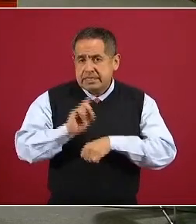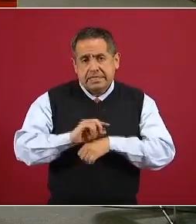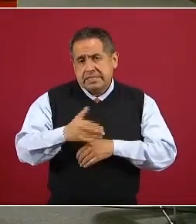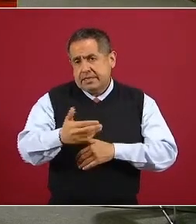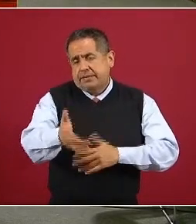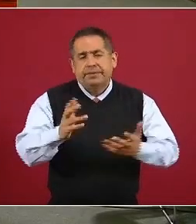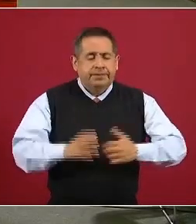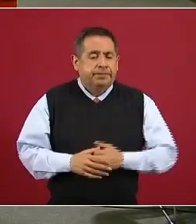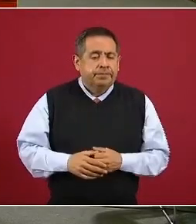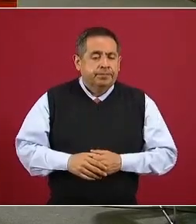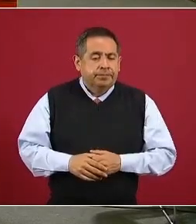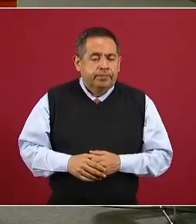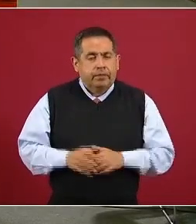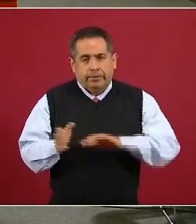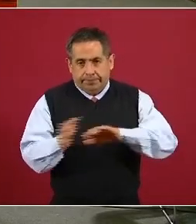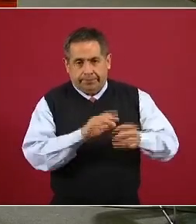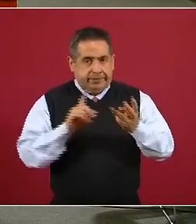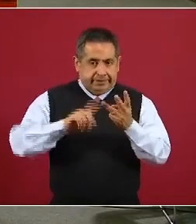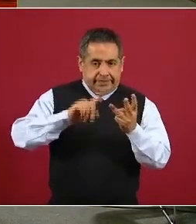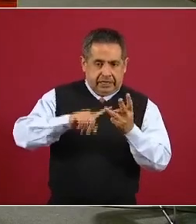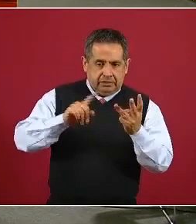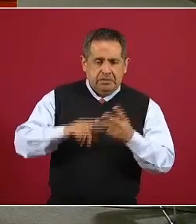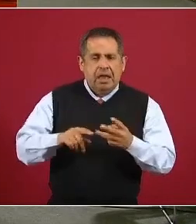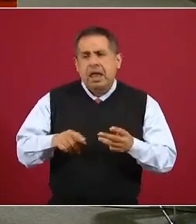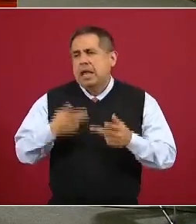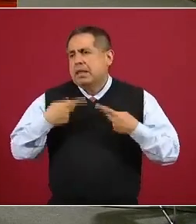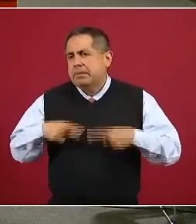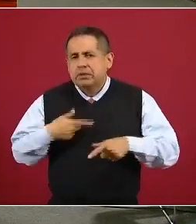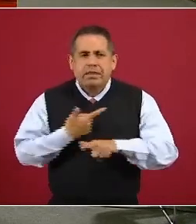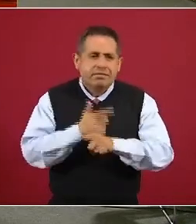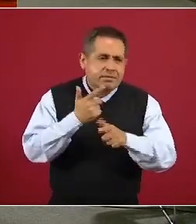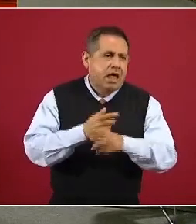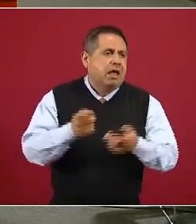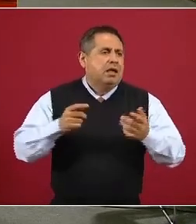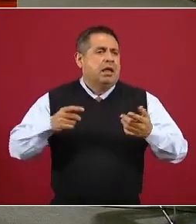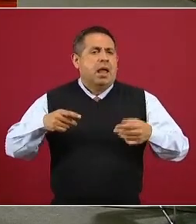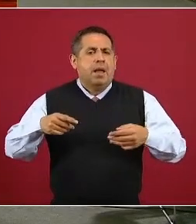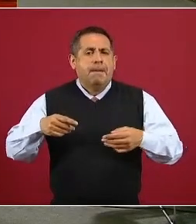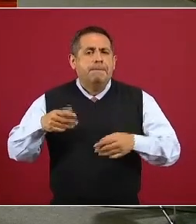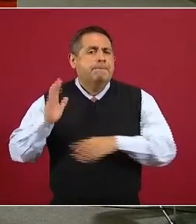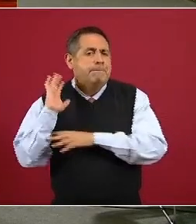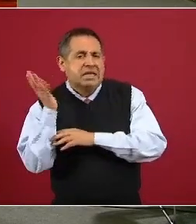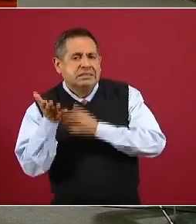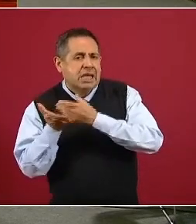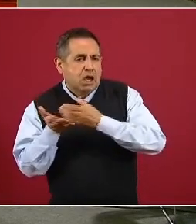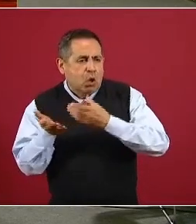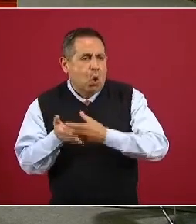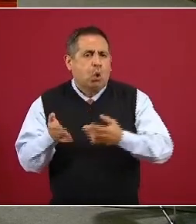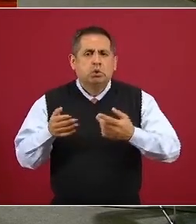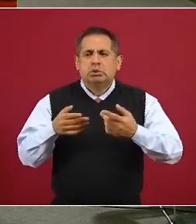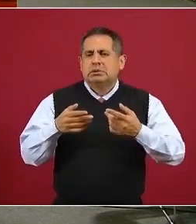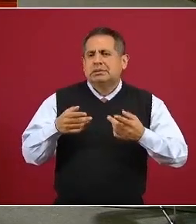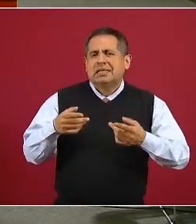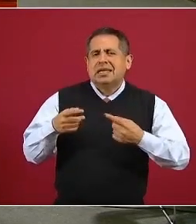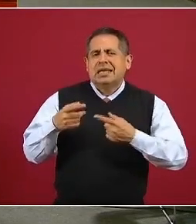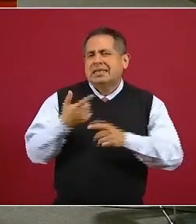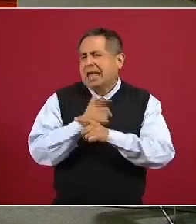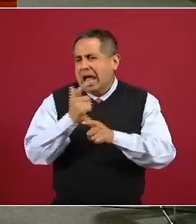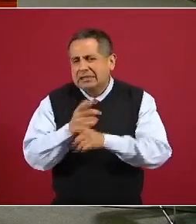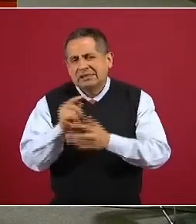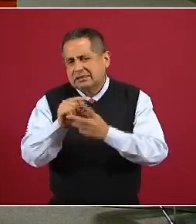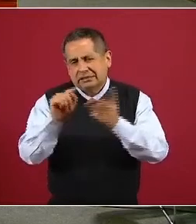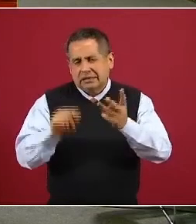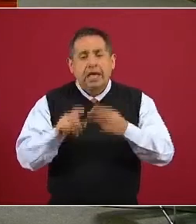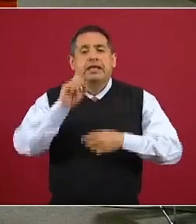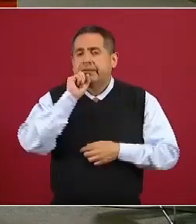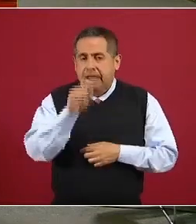Y en el caso de tianguistas, taxistas, meseros, músicos tradicionales, también hay que generar una línea de captura